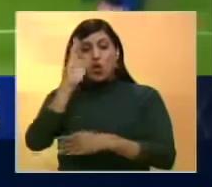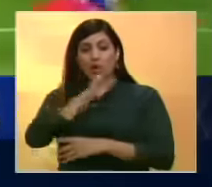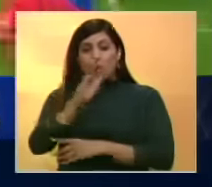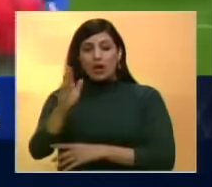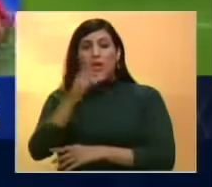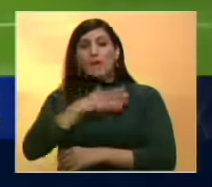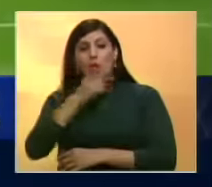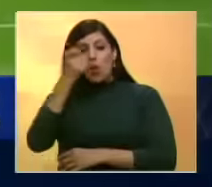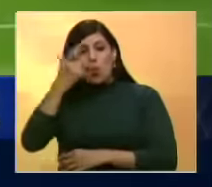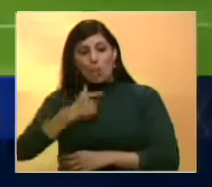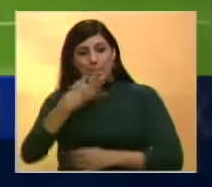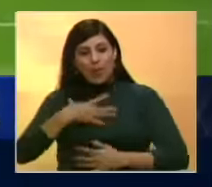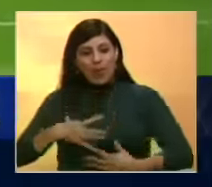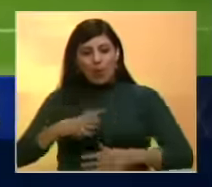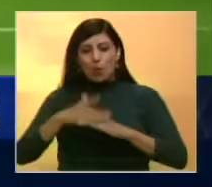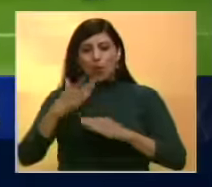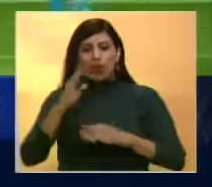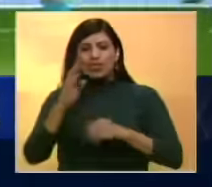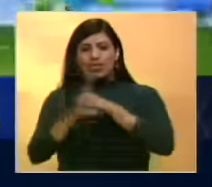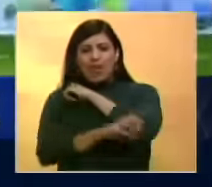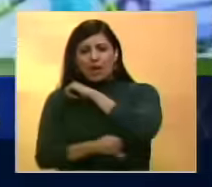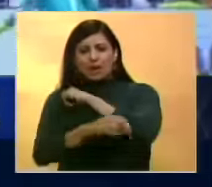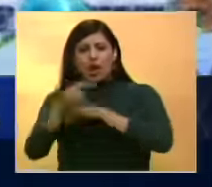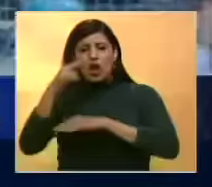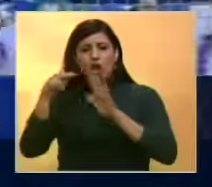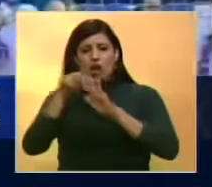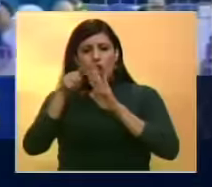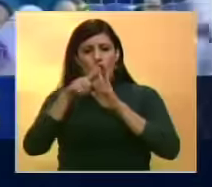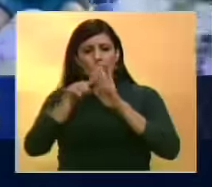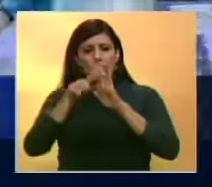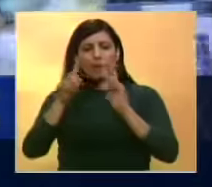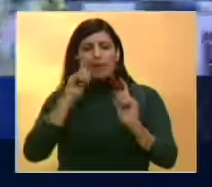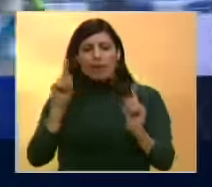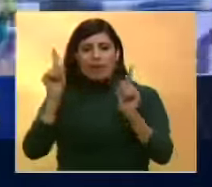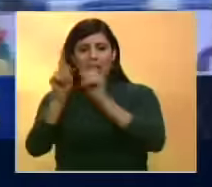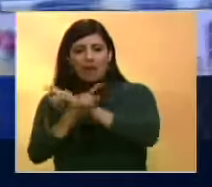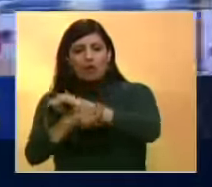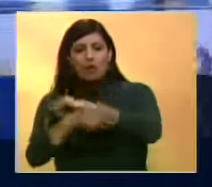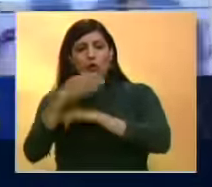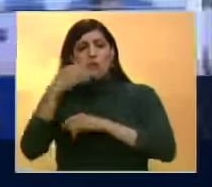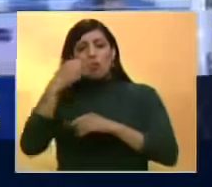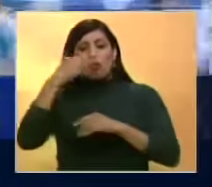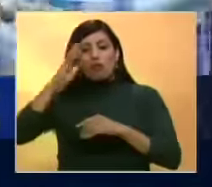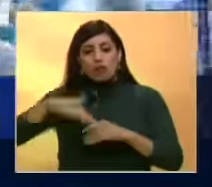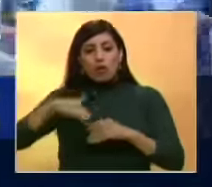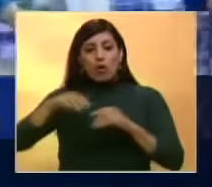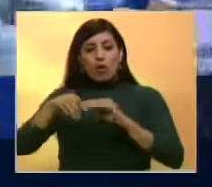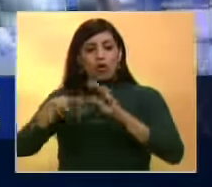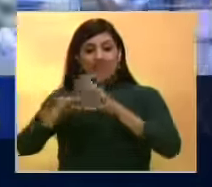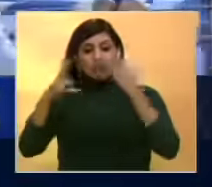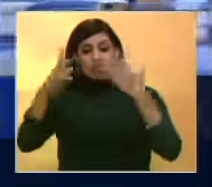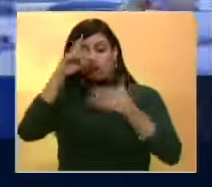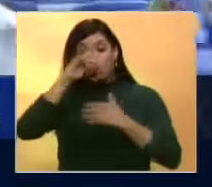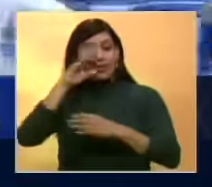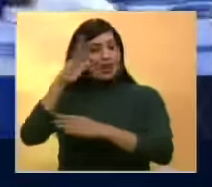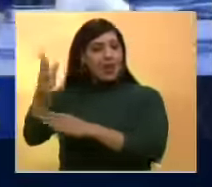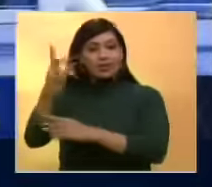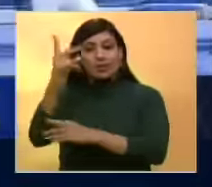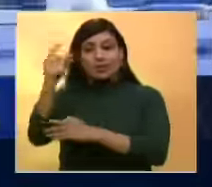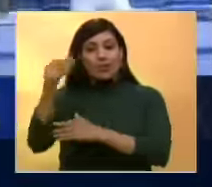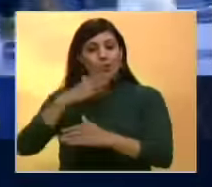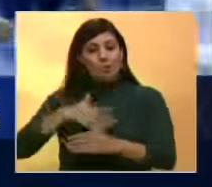Madrid y el Atlético de Madrid por infringir la normativa vigente sobre traspasos de futbolistas menores de 18 años Algo similar a lo que sucedió